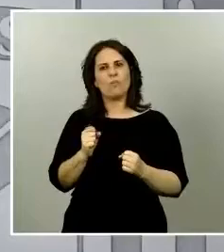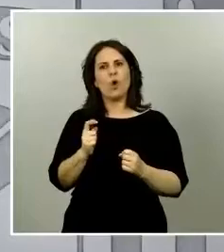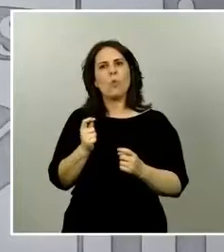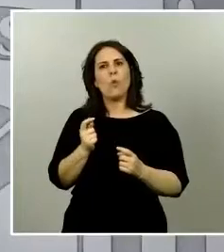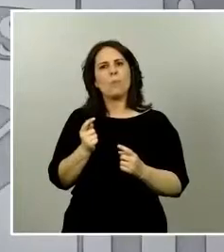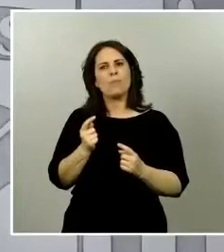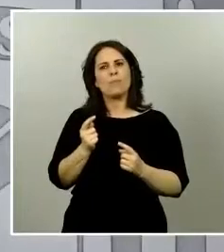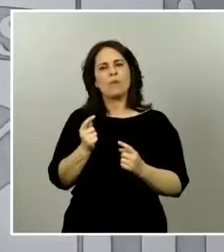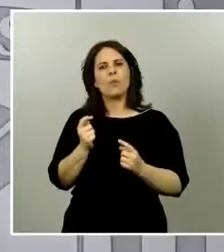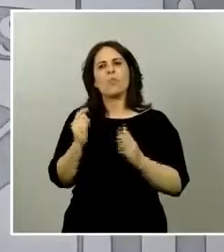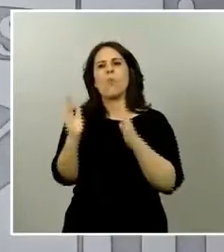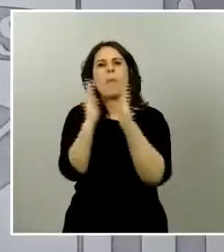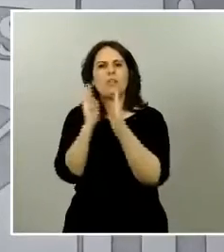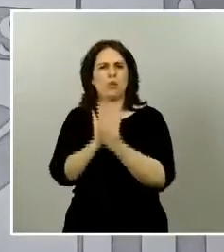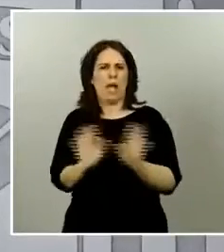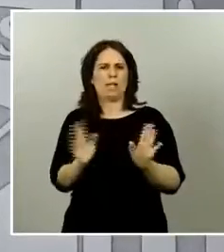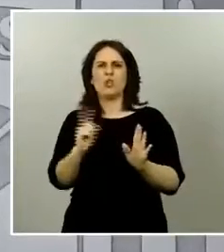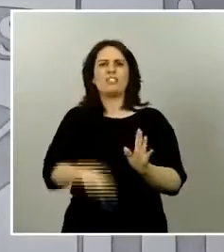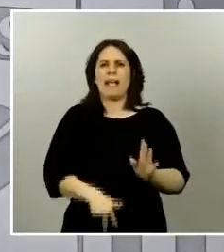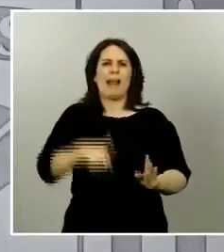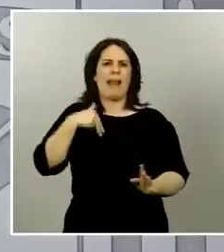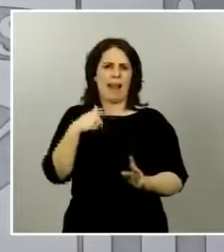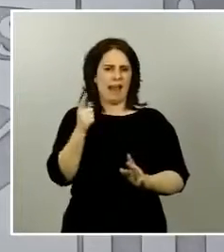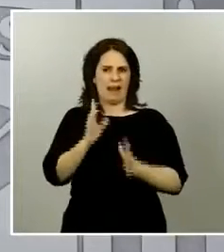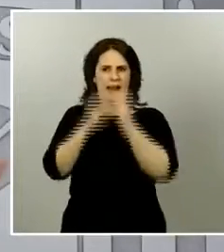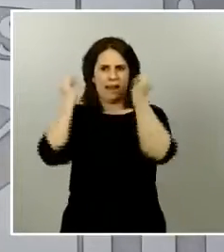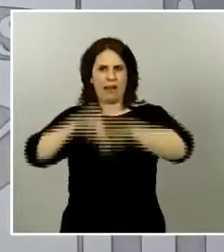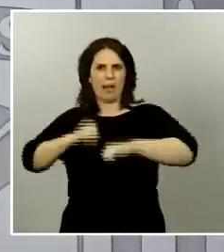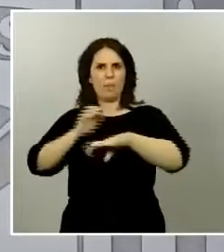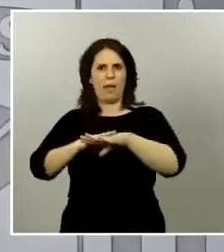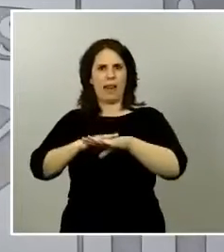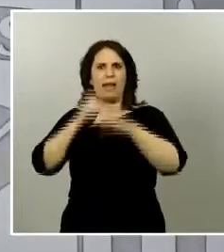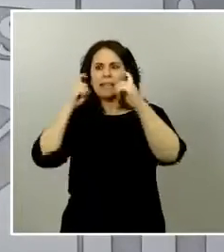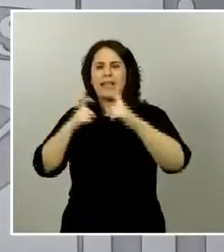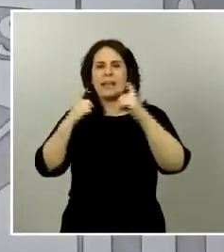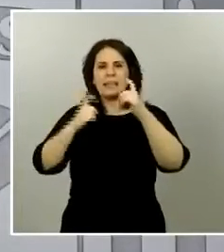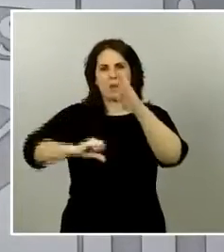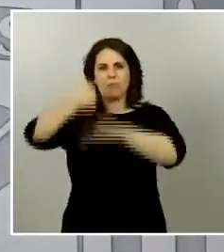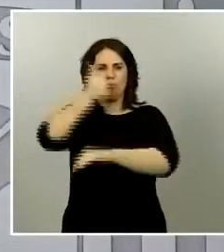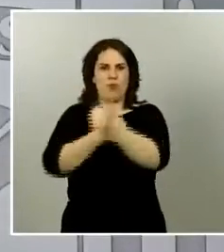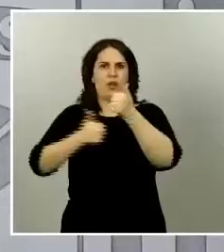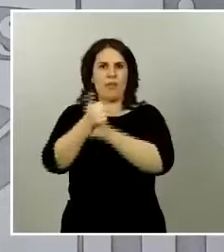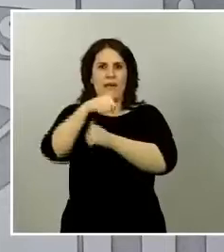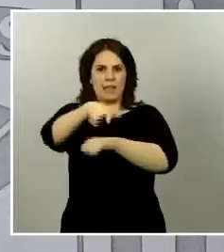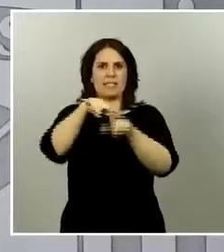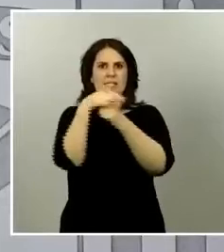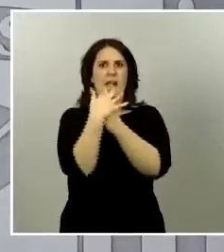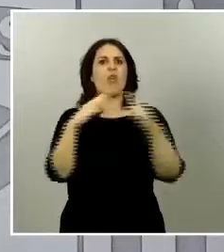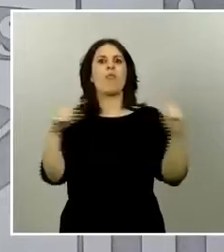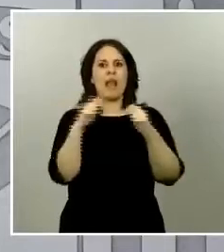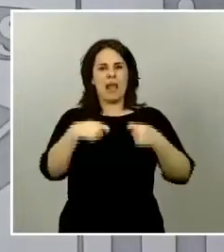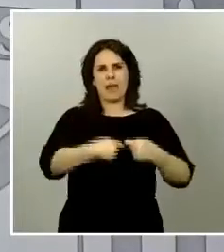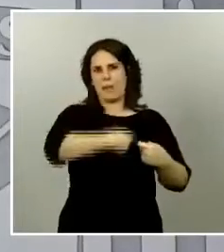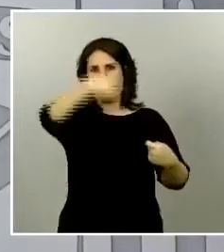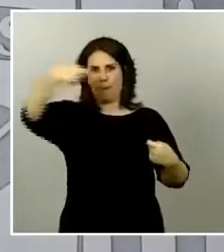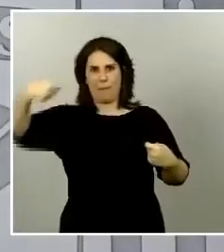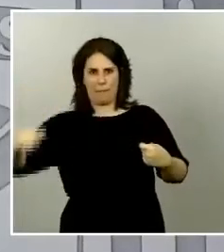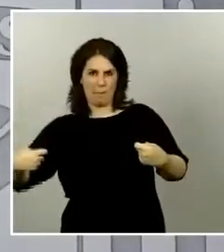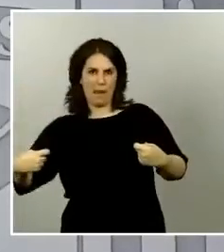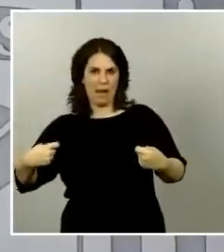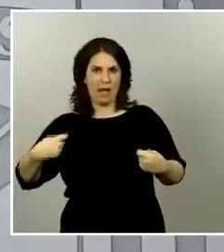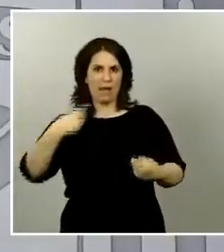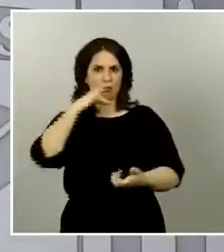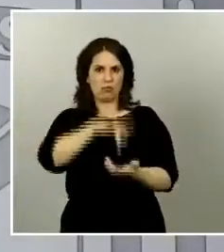es el acuerdo puntual al que se llegó con diferentes formaciones políticas para intentar sacar adelante lo que